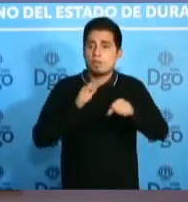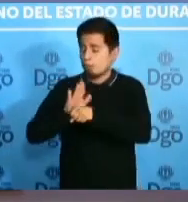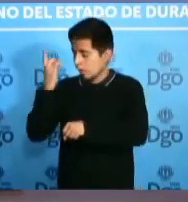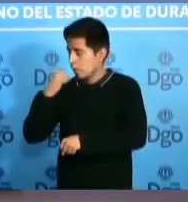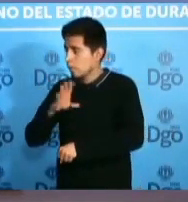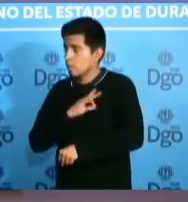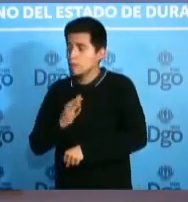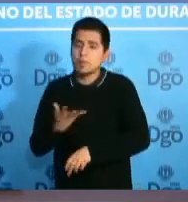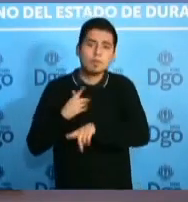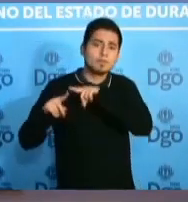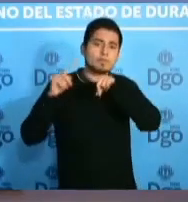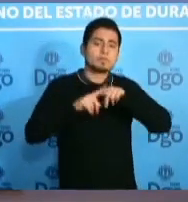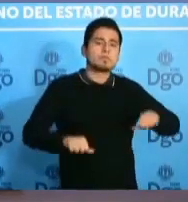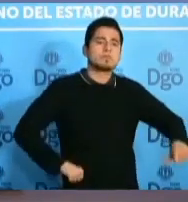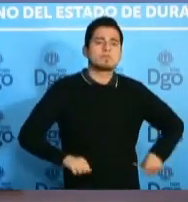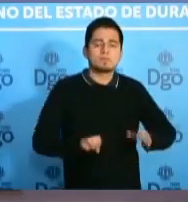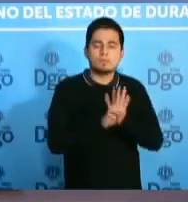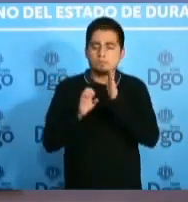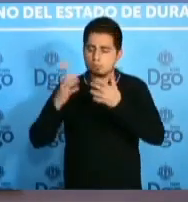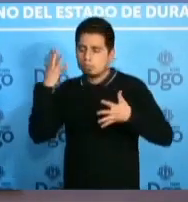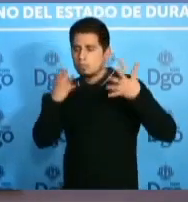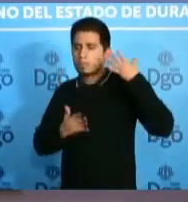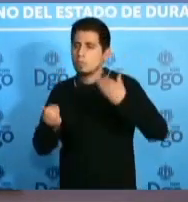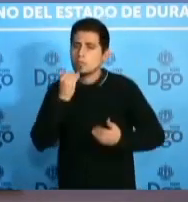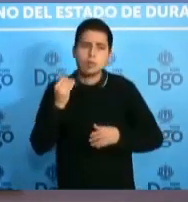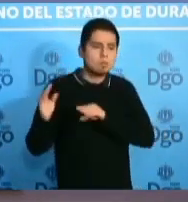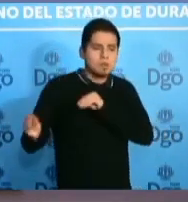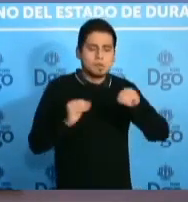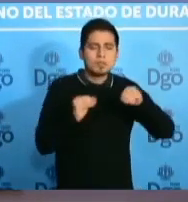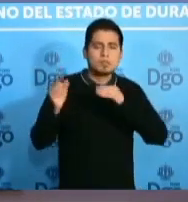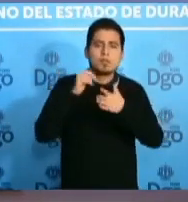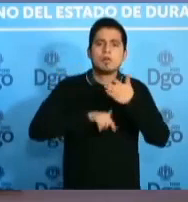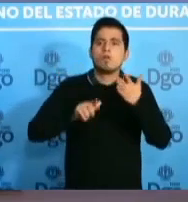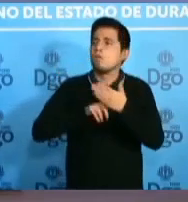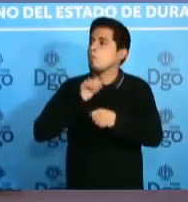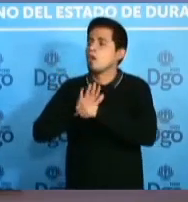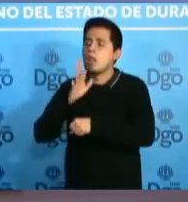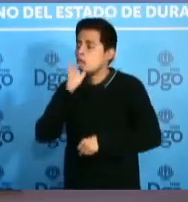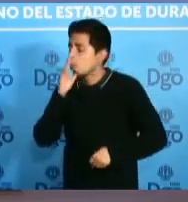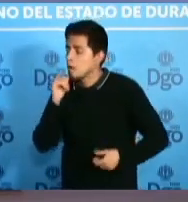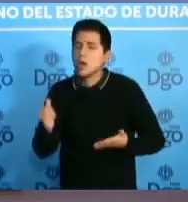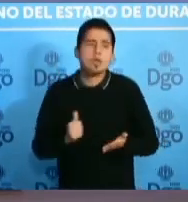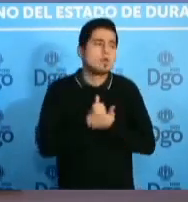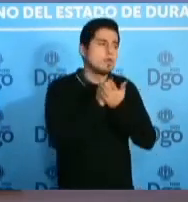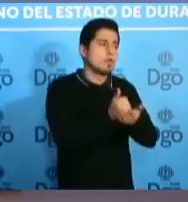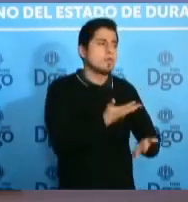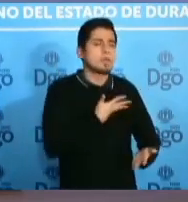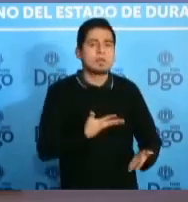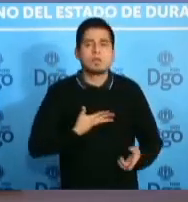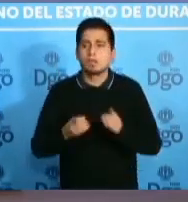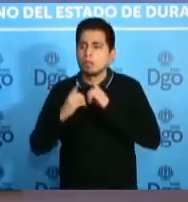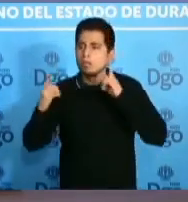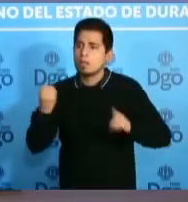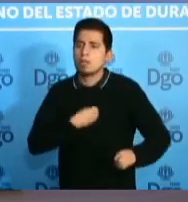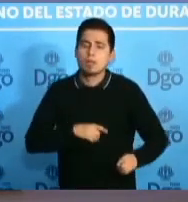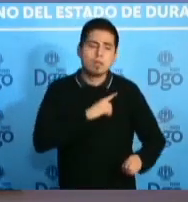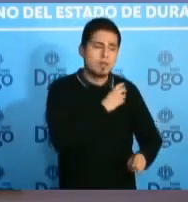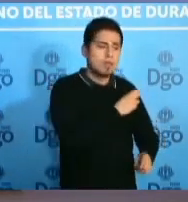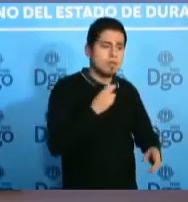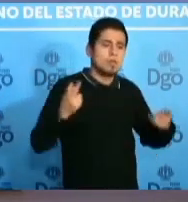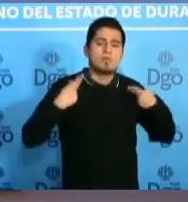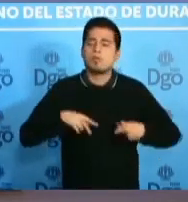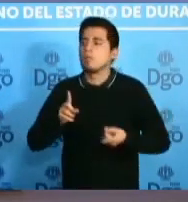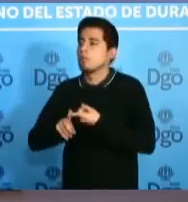actividades como es el bañarse alimentarse trasladarse lo cual no los permite guardar una sana distancia con aquellos de quienes son